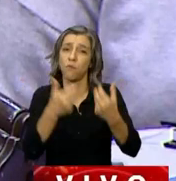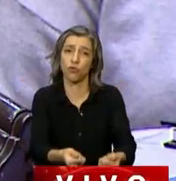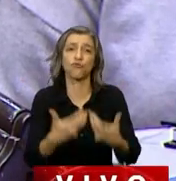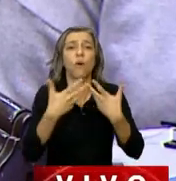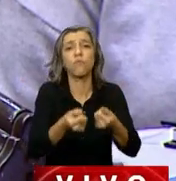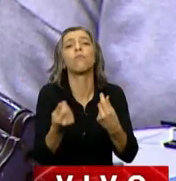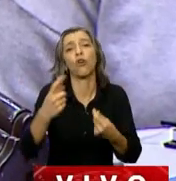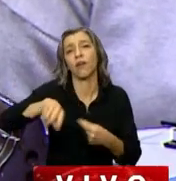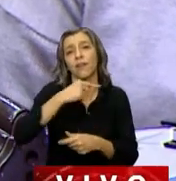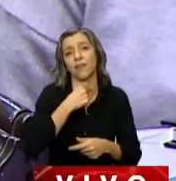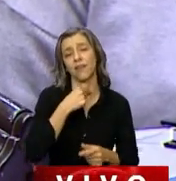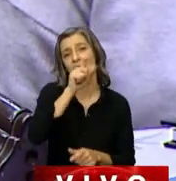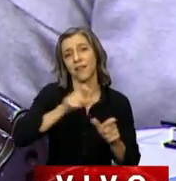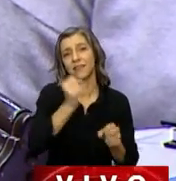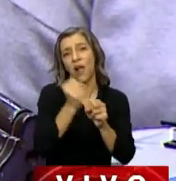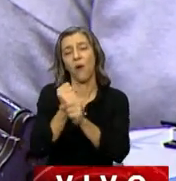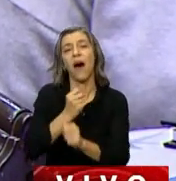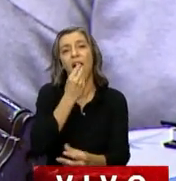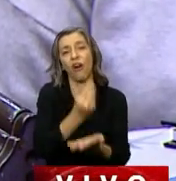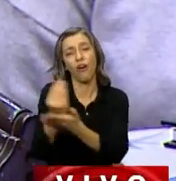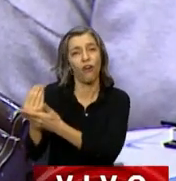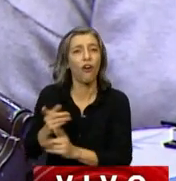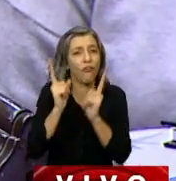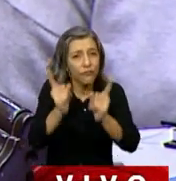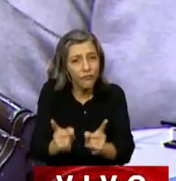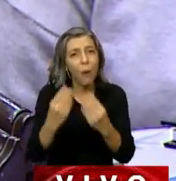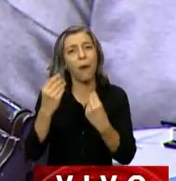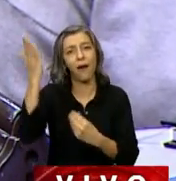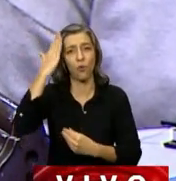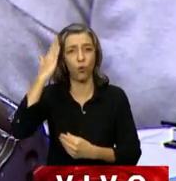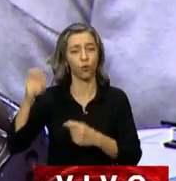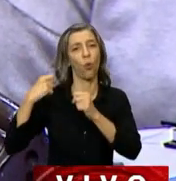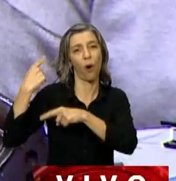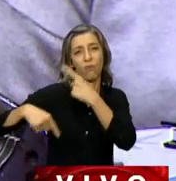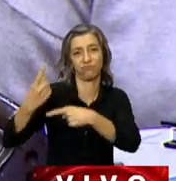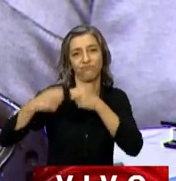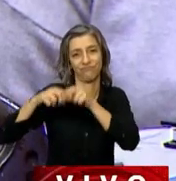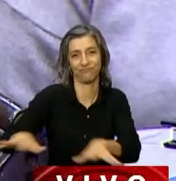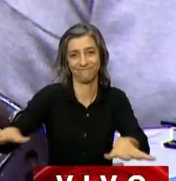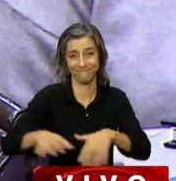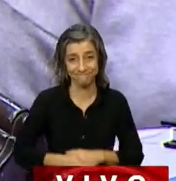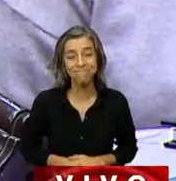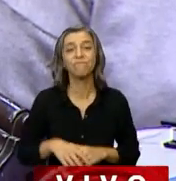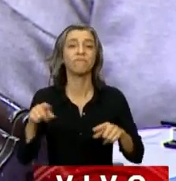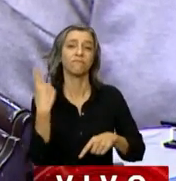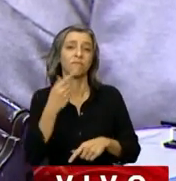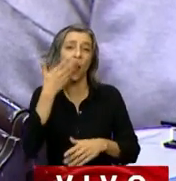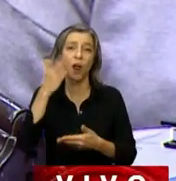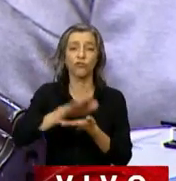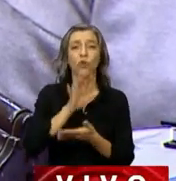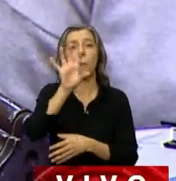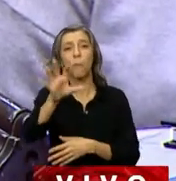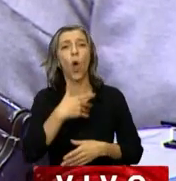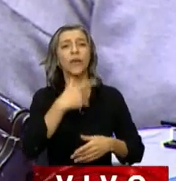para seguir trabajando, para poder seguir difundiendo nuestra cultura. Se habló acá de las fiestas populares, de las fiestas